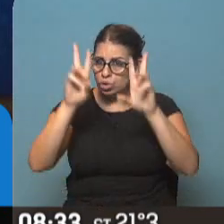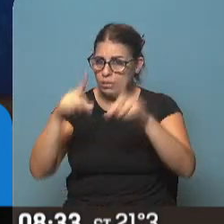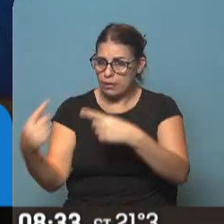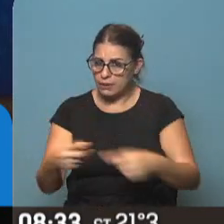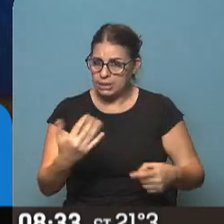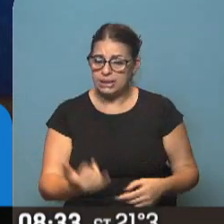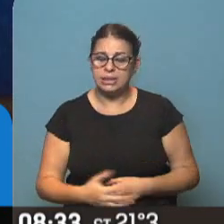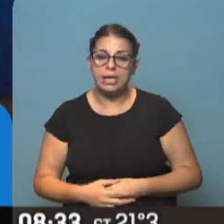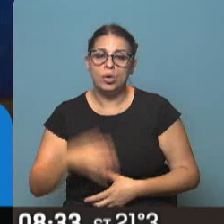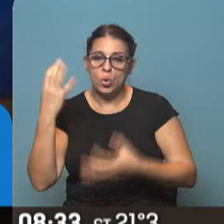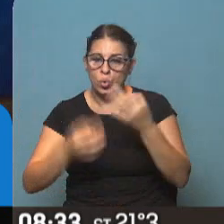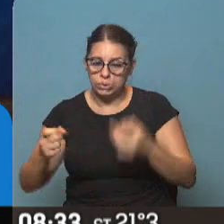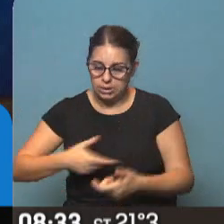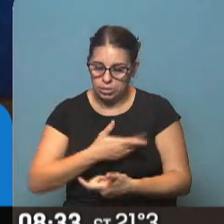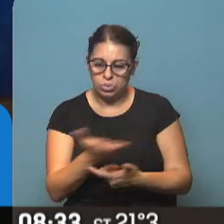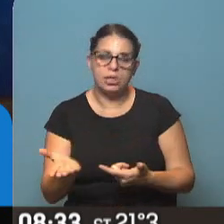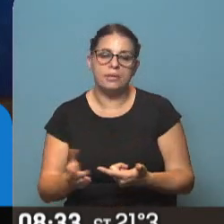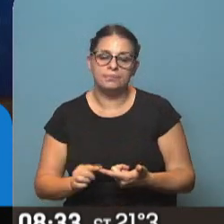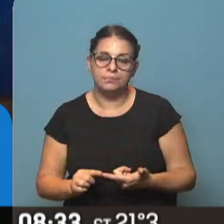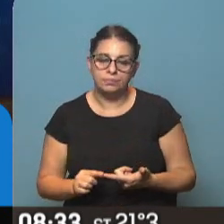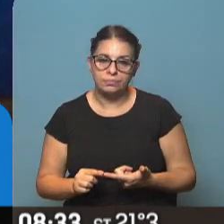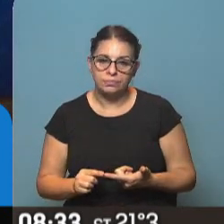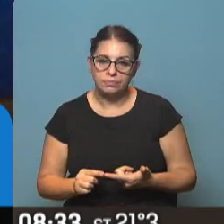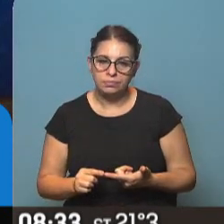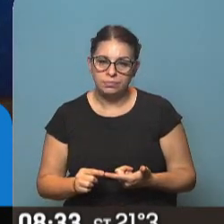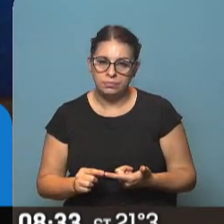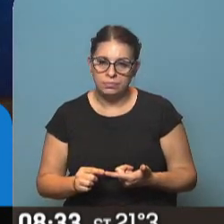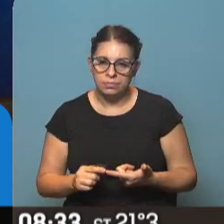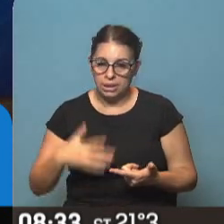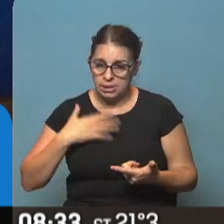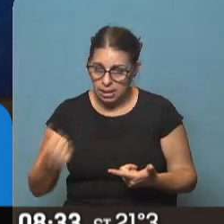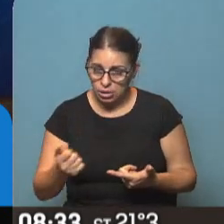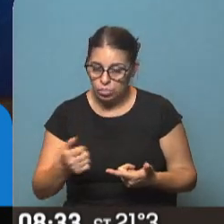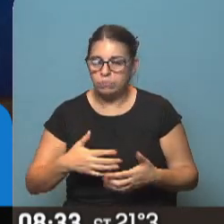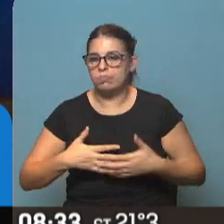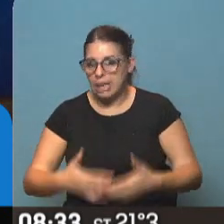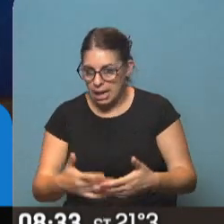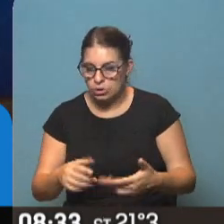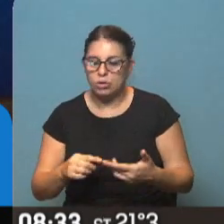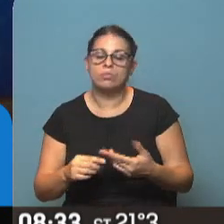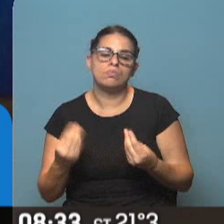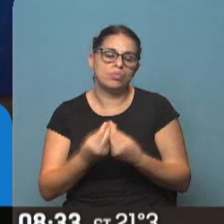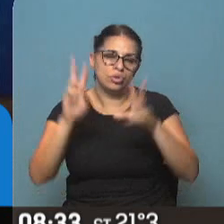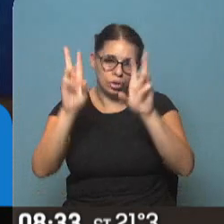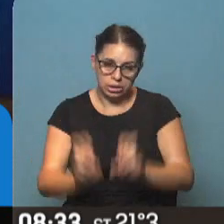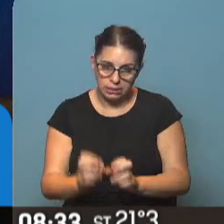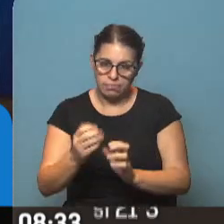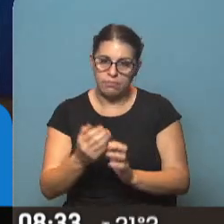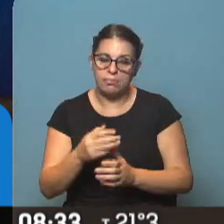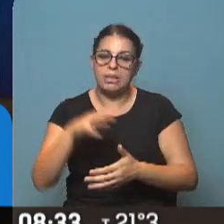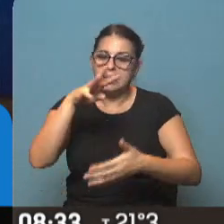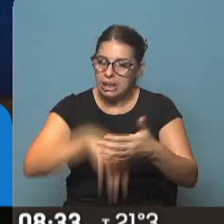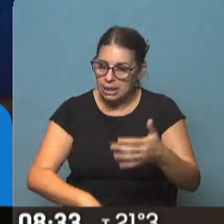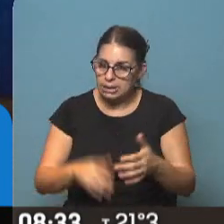la justicia social tenemos la salud reproductiva muchos temas en nuestra carta de